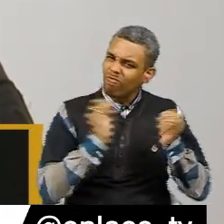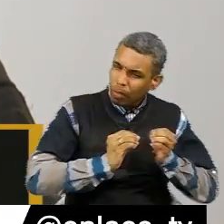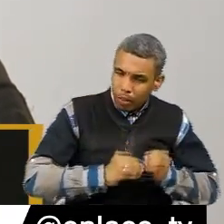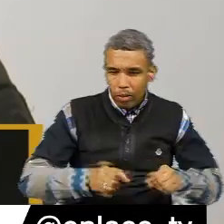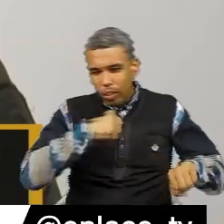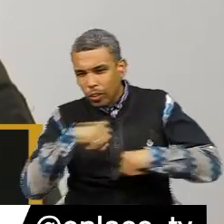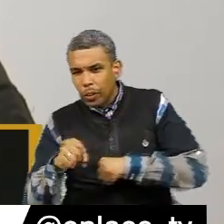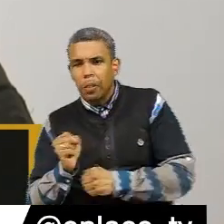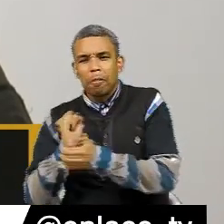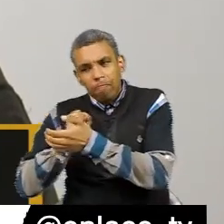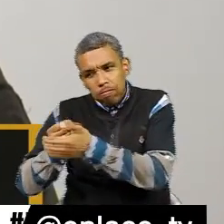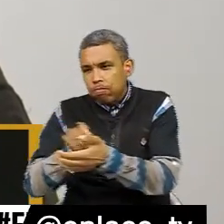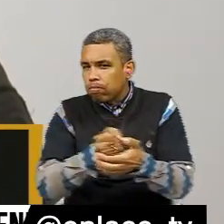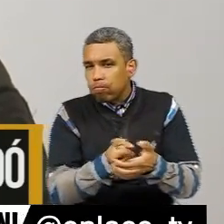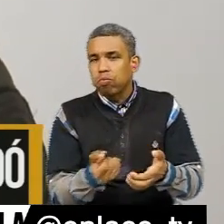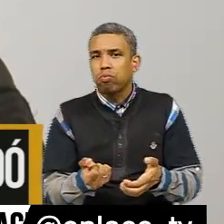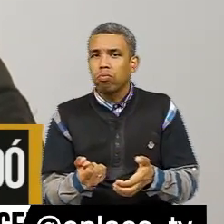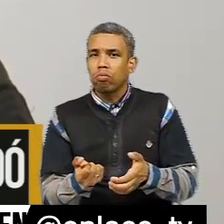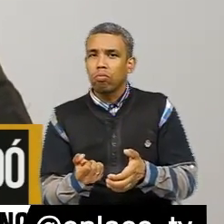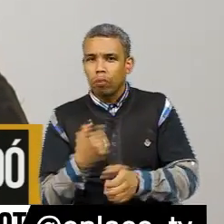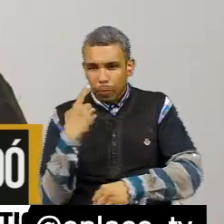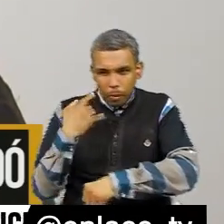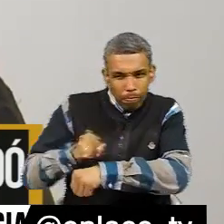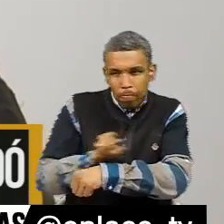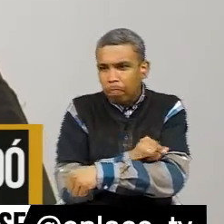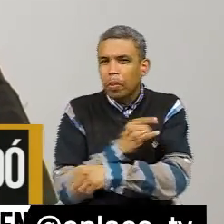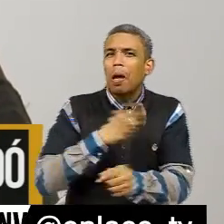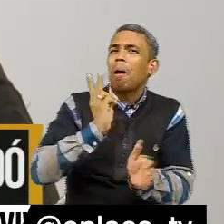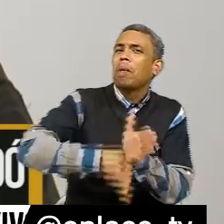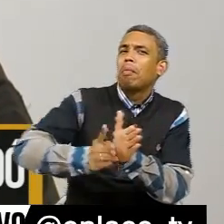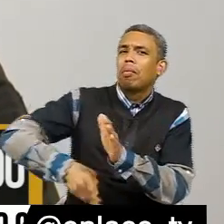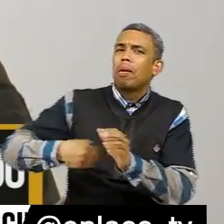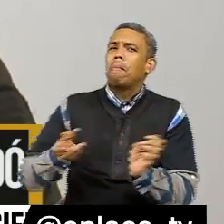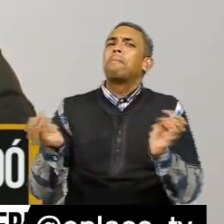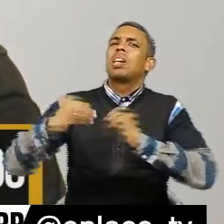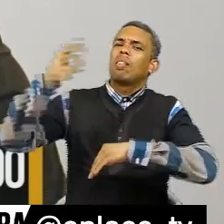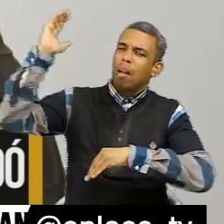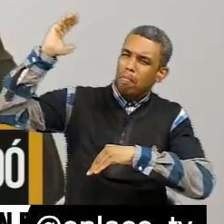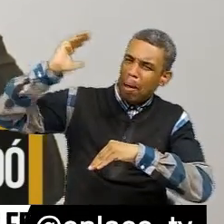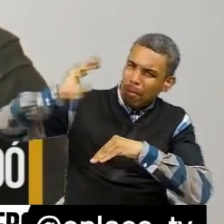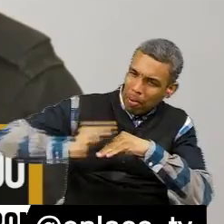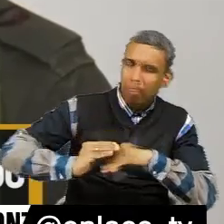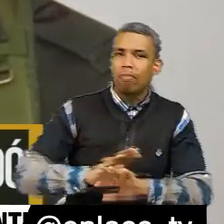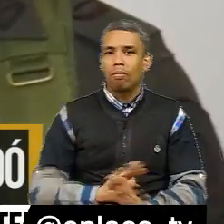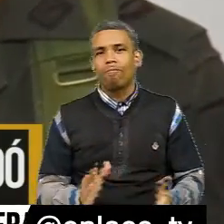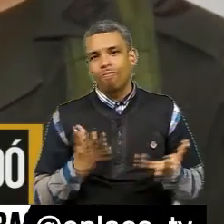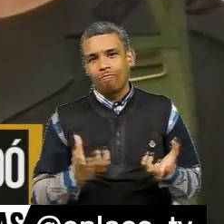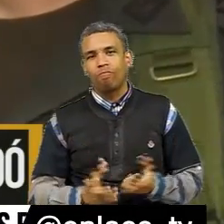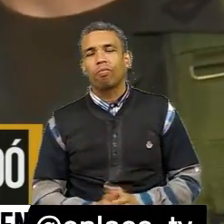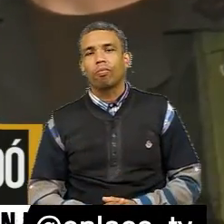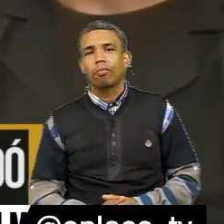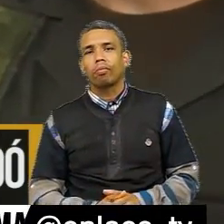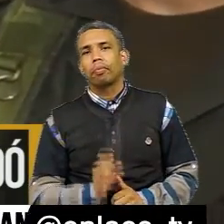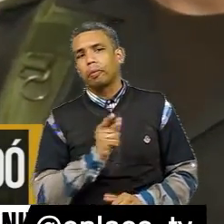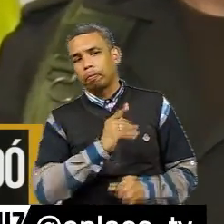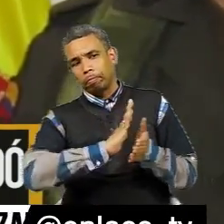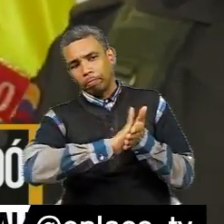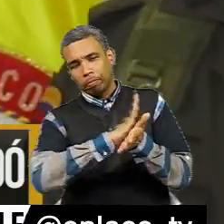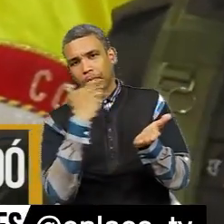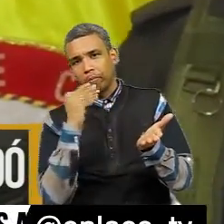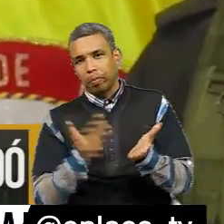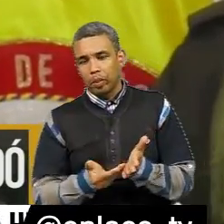diferentes planes para seguir preveniendo estos hechos negativos. Gracias, mayor, por estas declaraciones. Y pues la